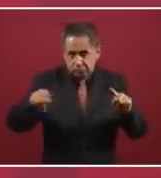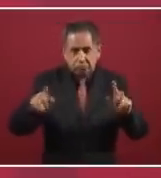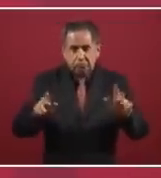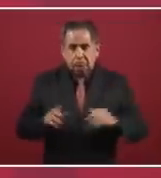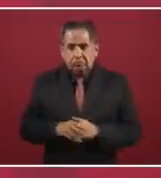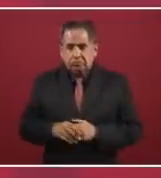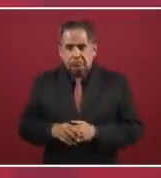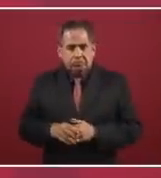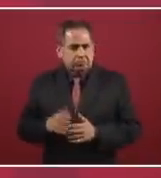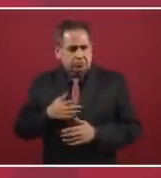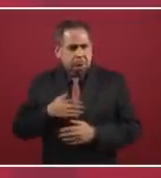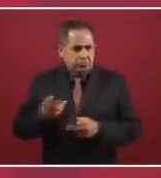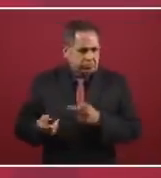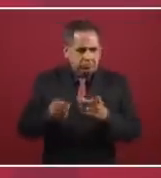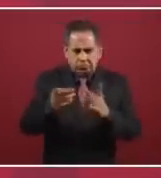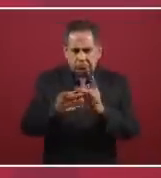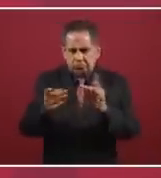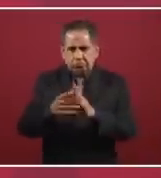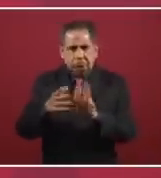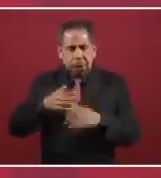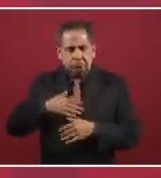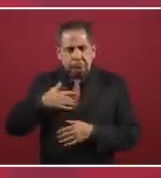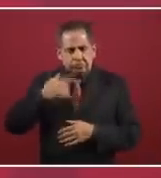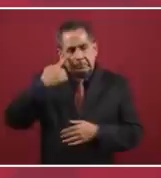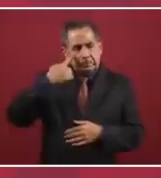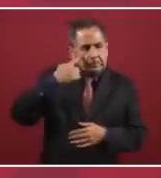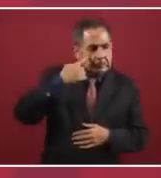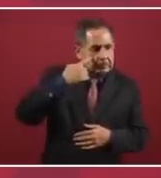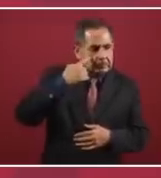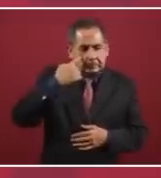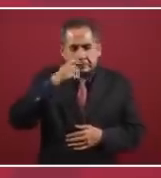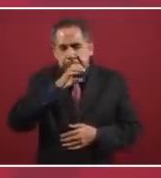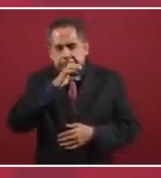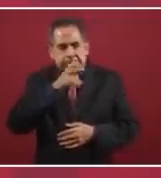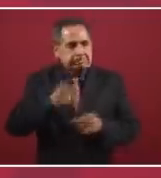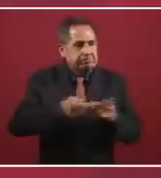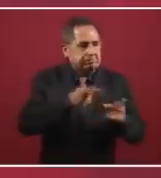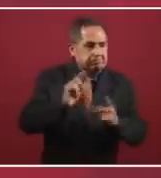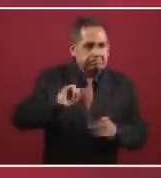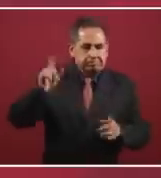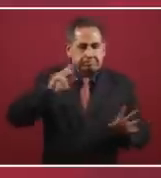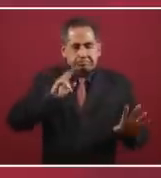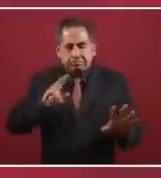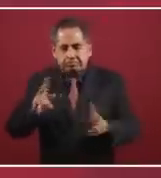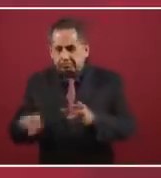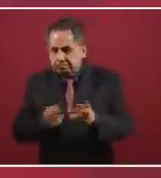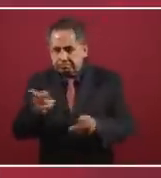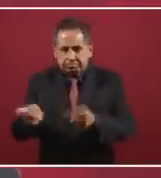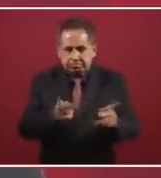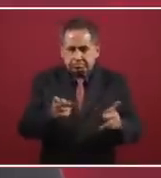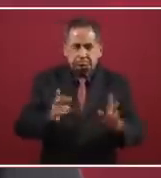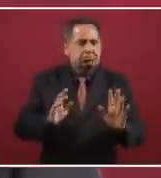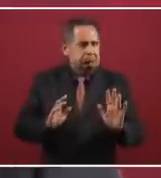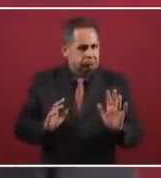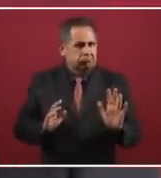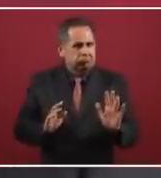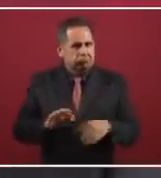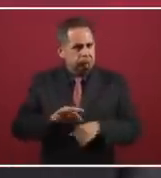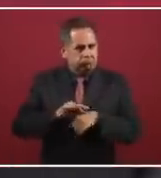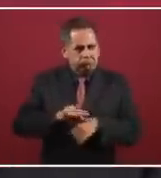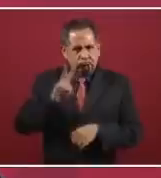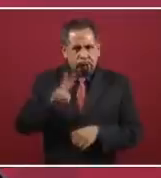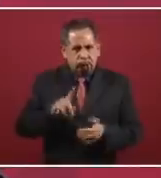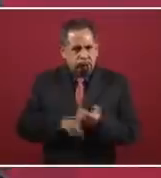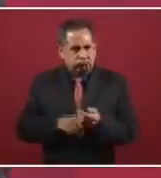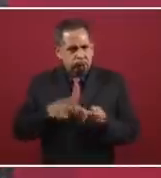como pregunto, soy mirón profesional, estoy preguntándole a los